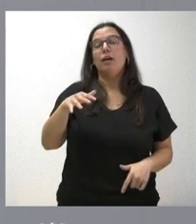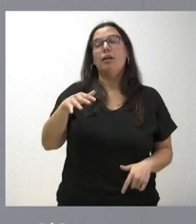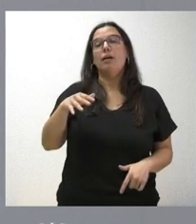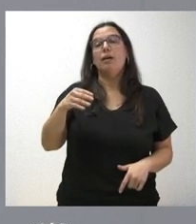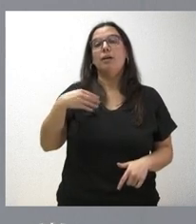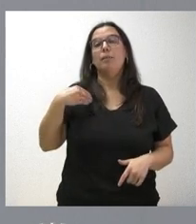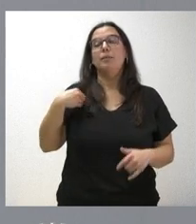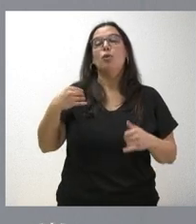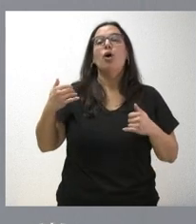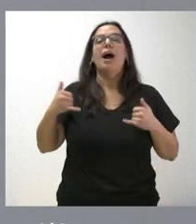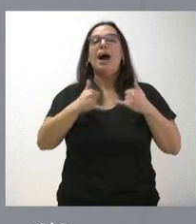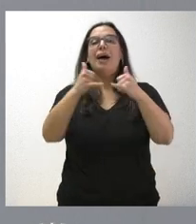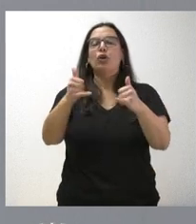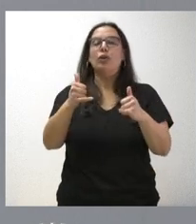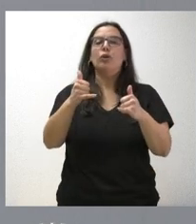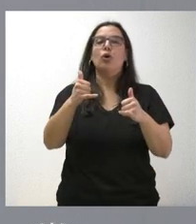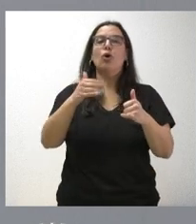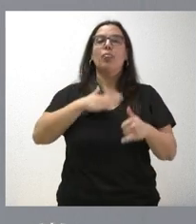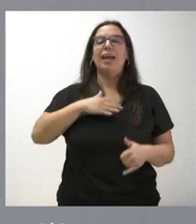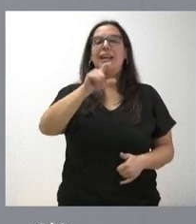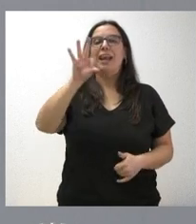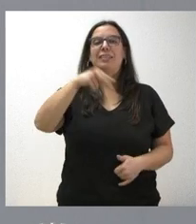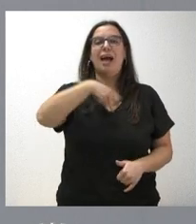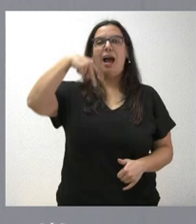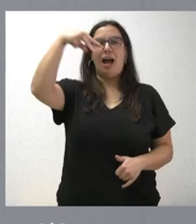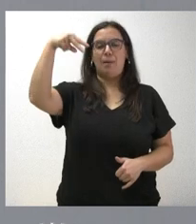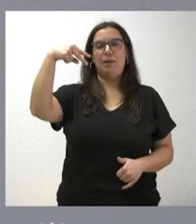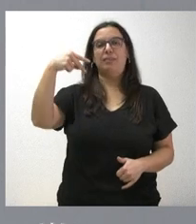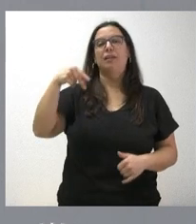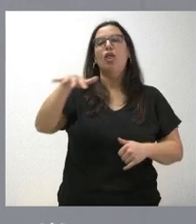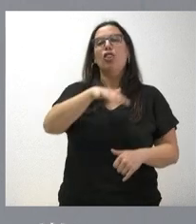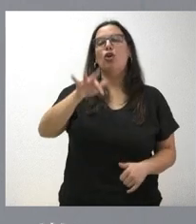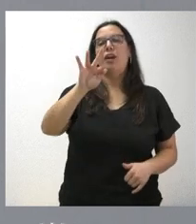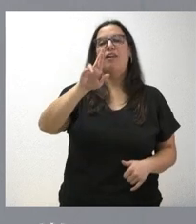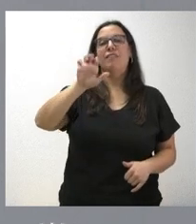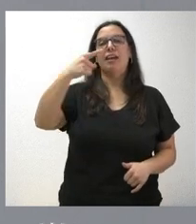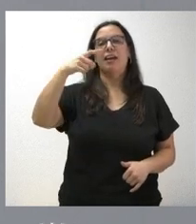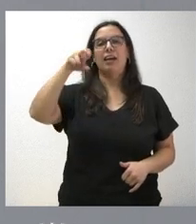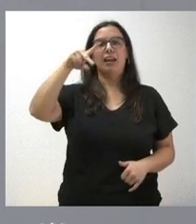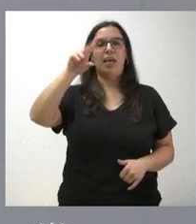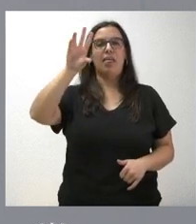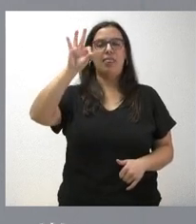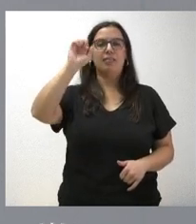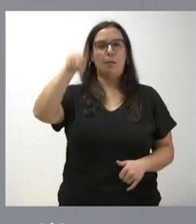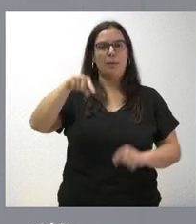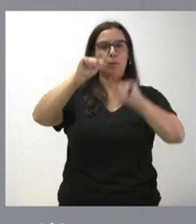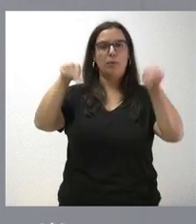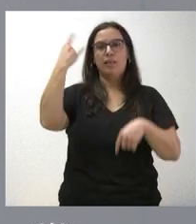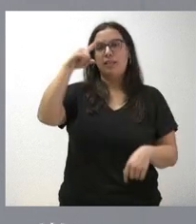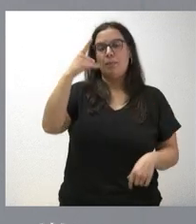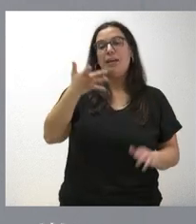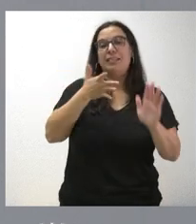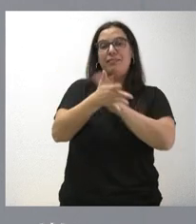de arroyo de las almas en la fregeneda también en Salamanca y aquí se trata de incluir esta protección los cuatro núcleos con arte